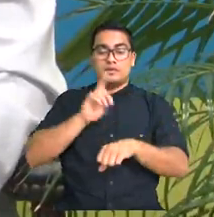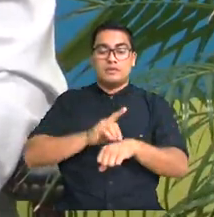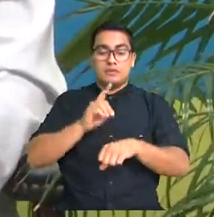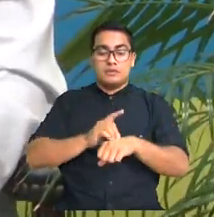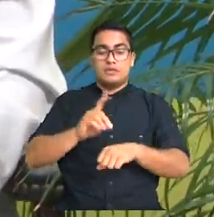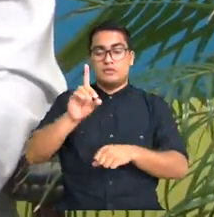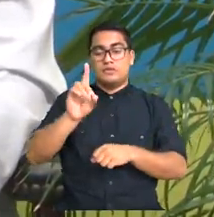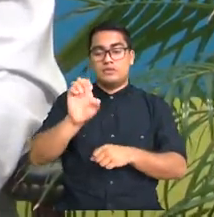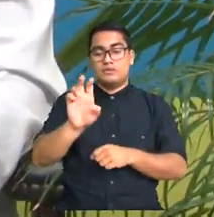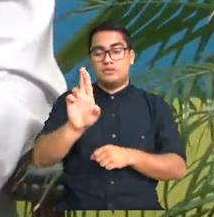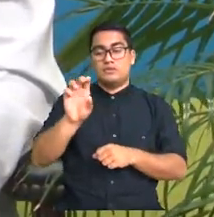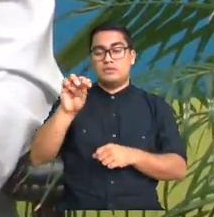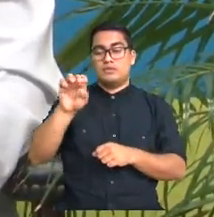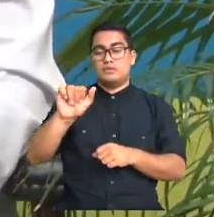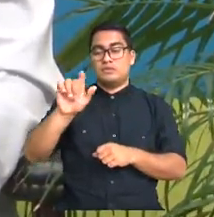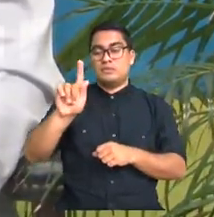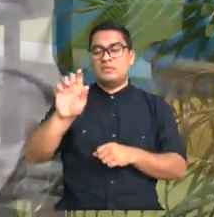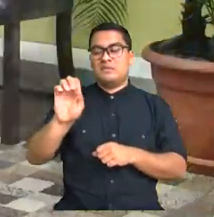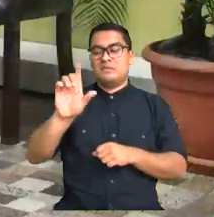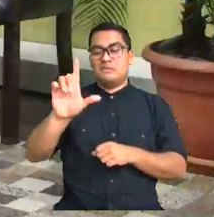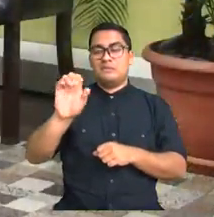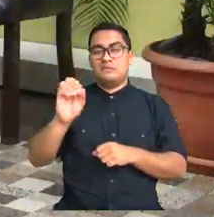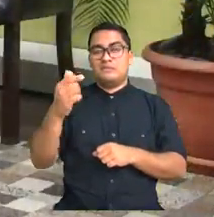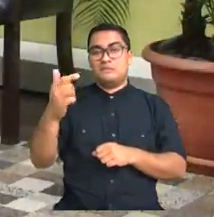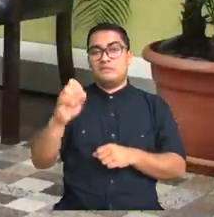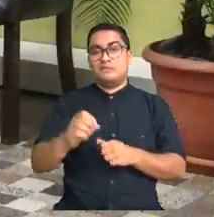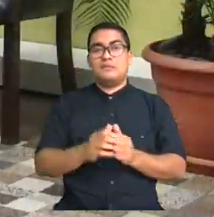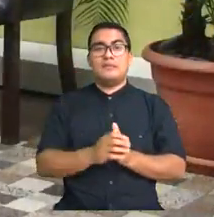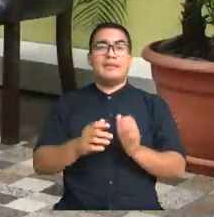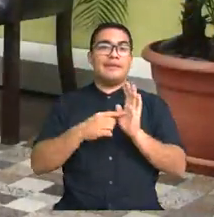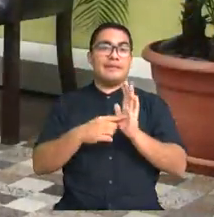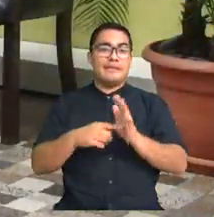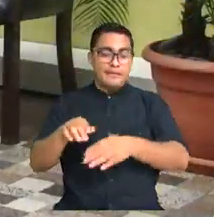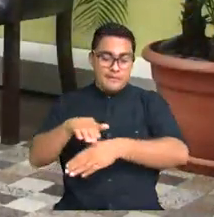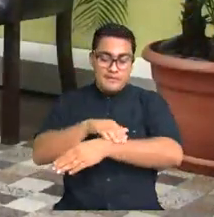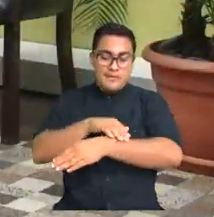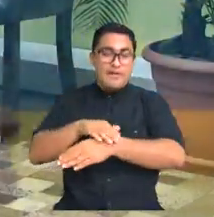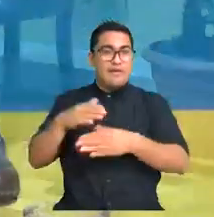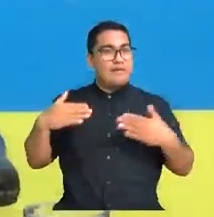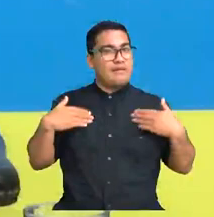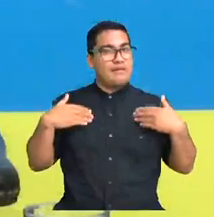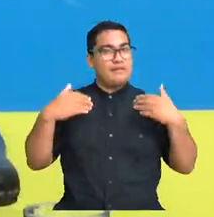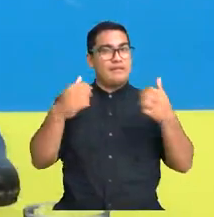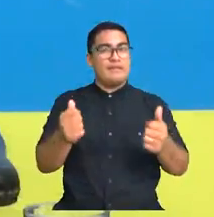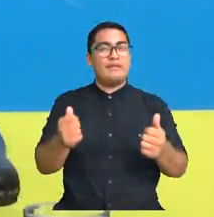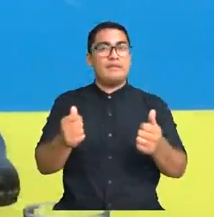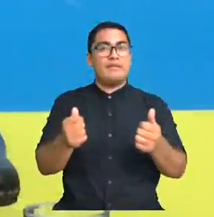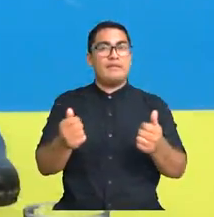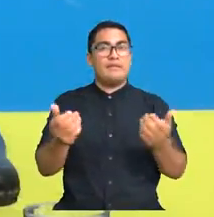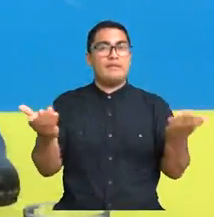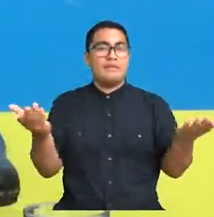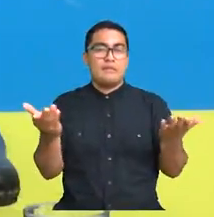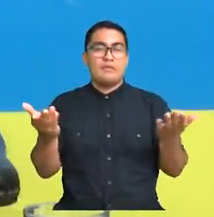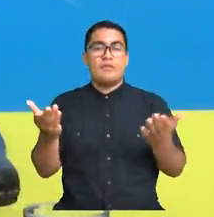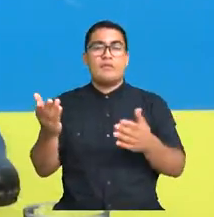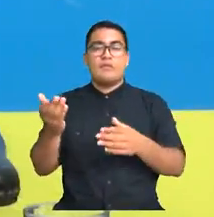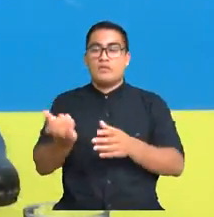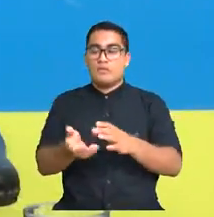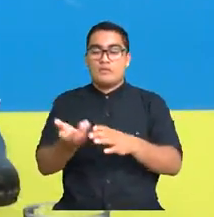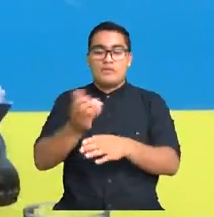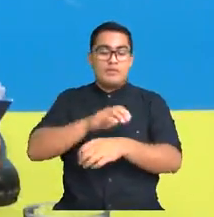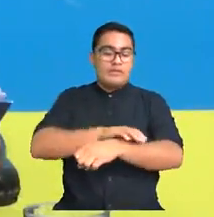el tipo de medicamento que van a utilizar. Uh-huh. Para lucir una piel saludable, además de utilizar cremas,